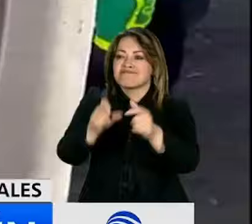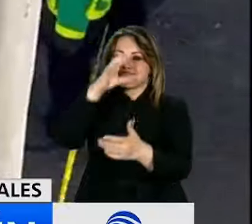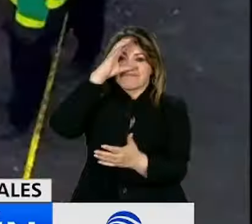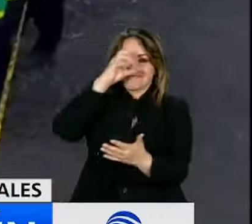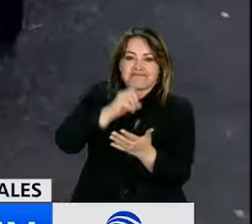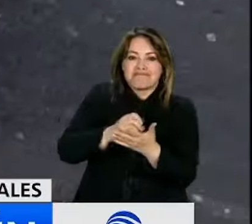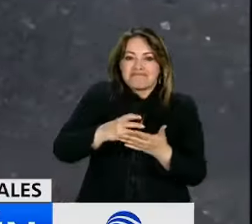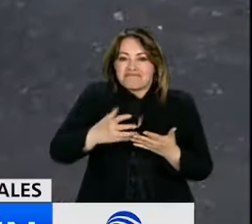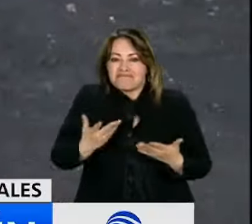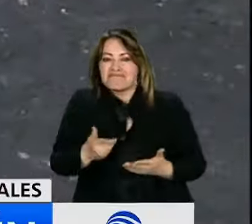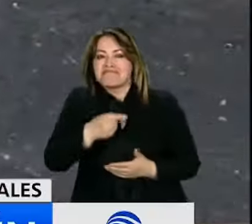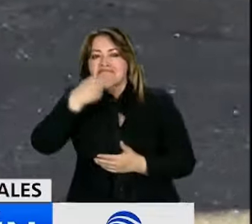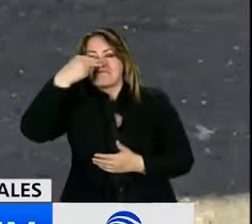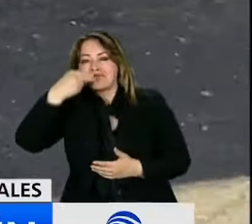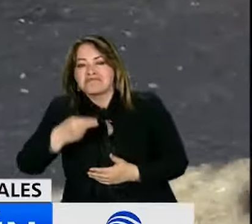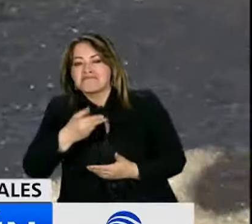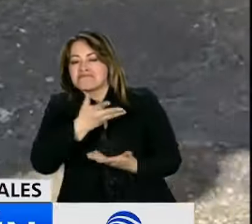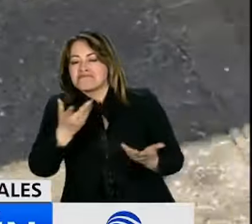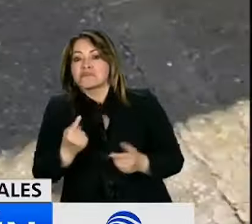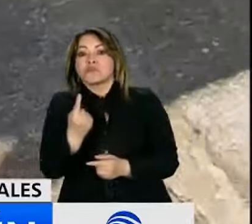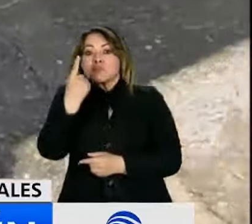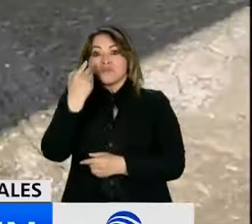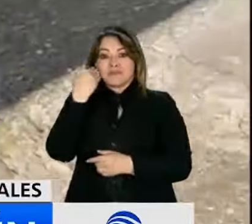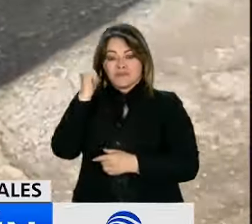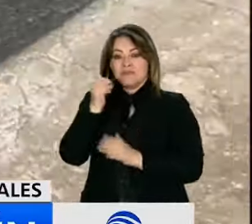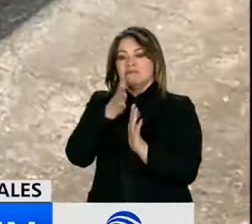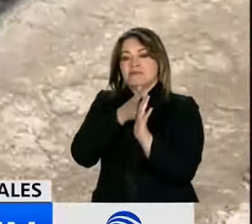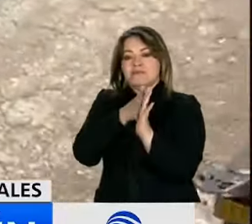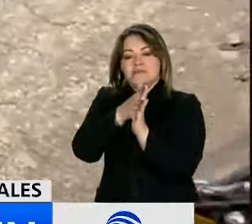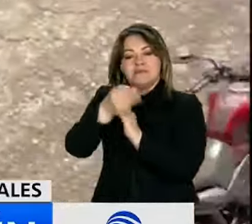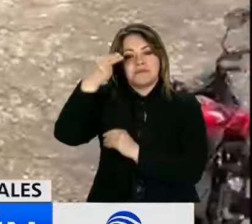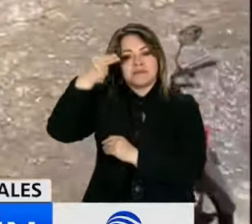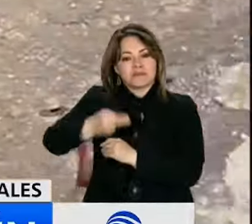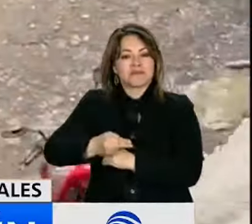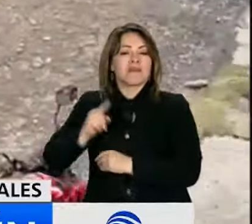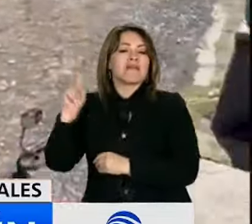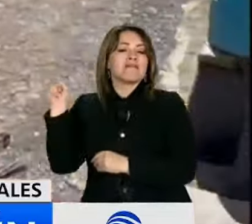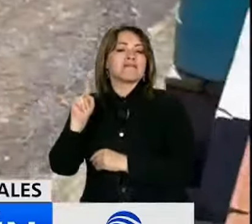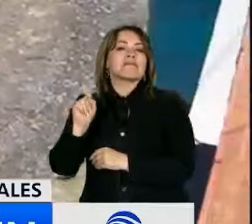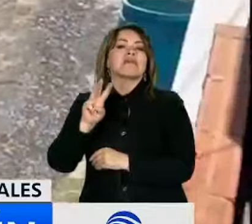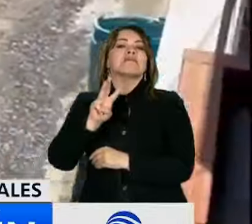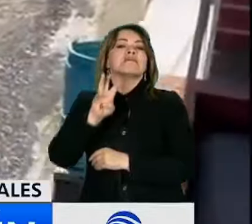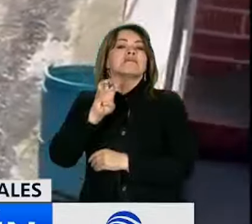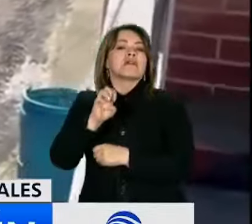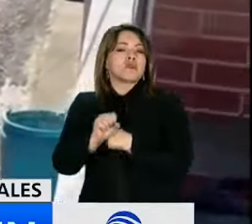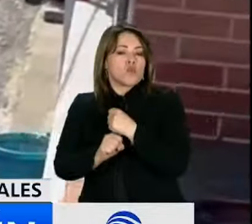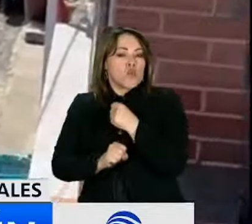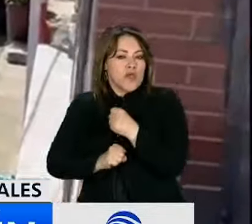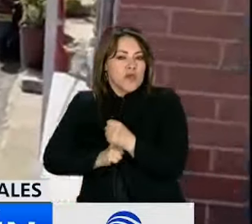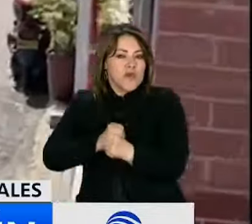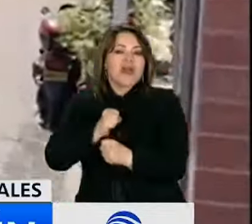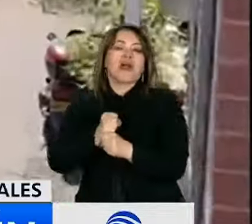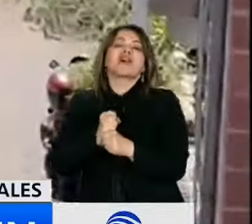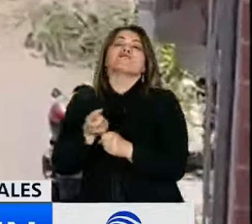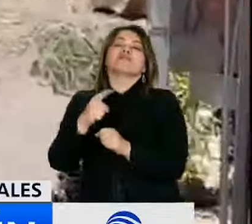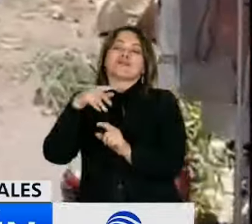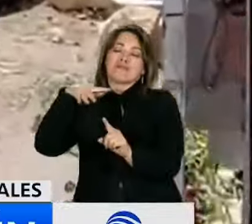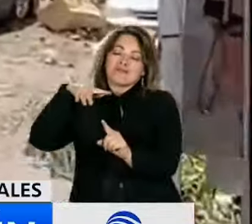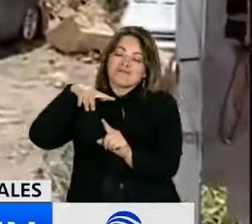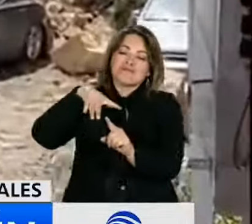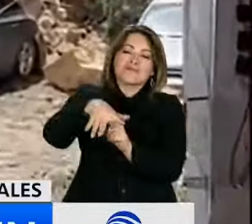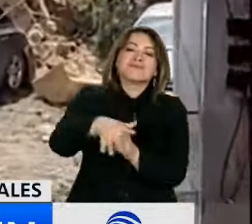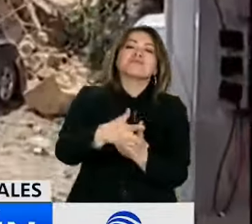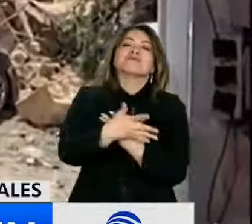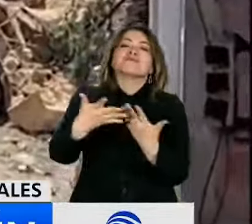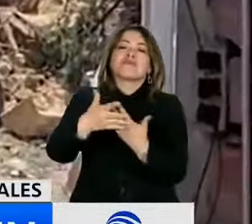sector y conocimos la historia de una mujer quien hace 39 años vivió de cerca la tragedia de Armero y el